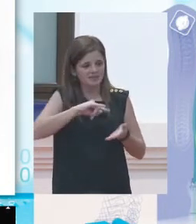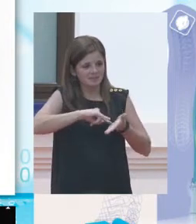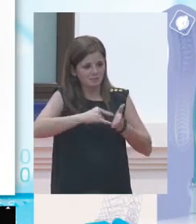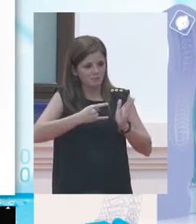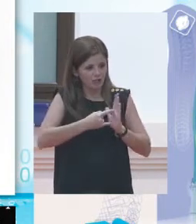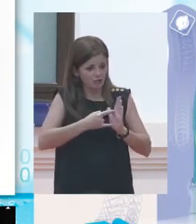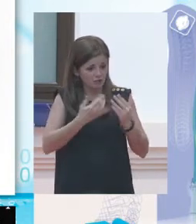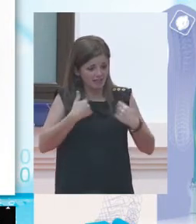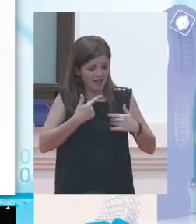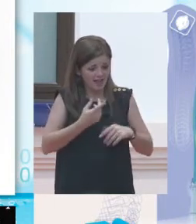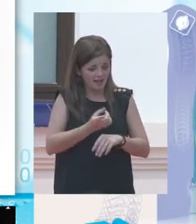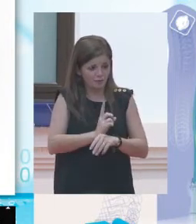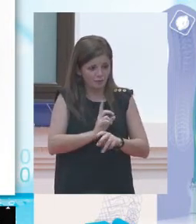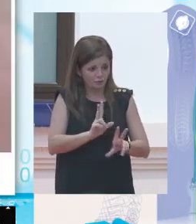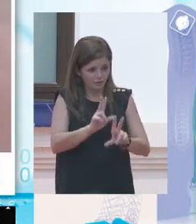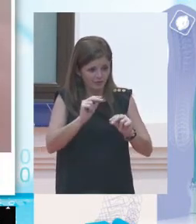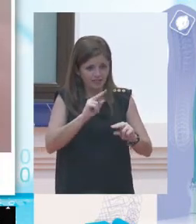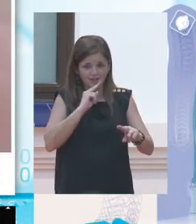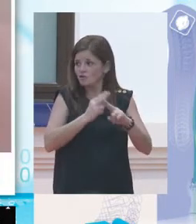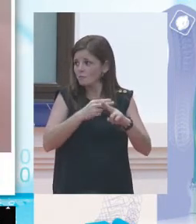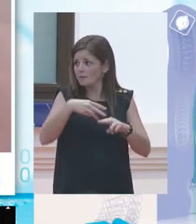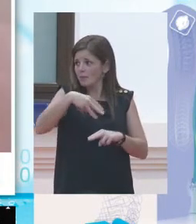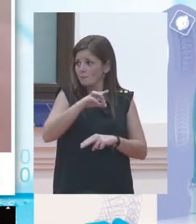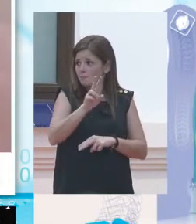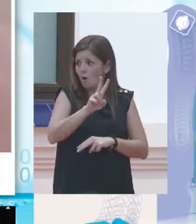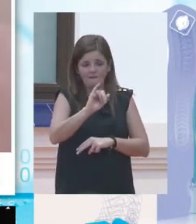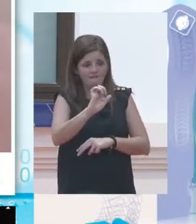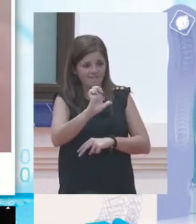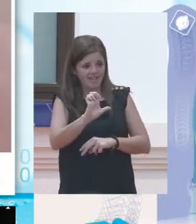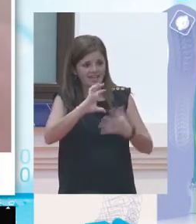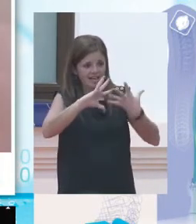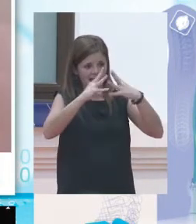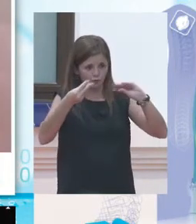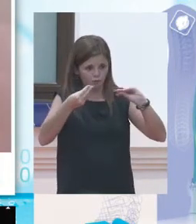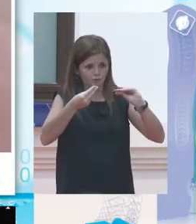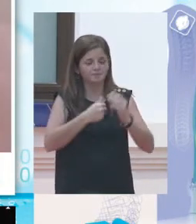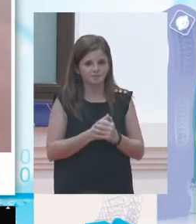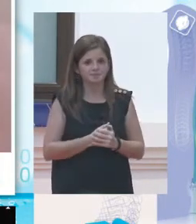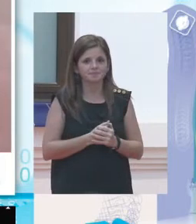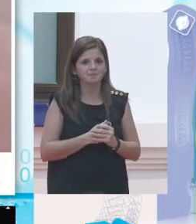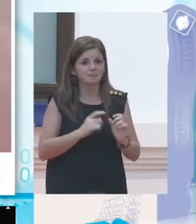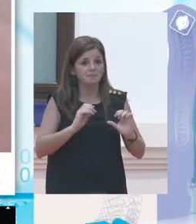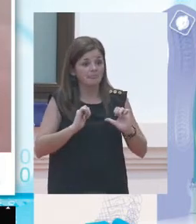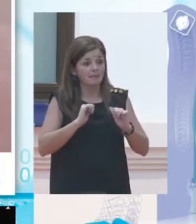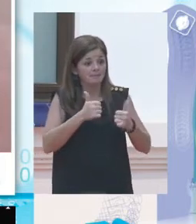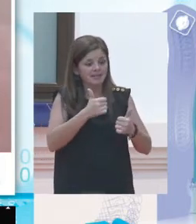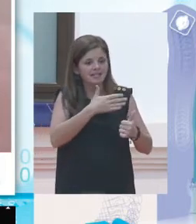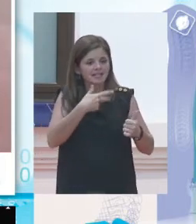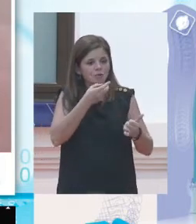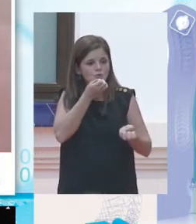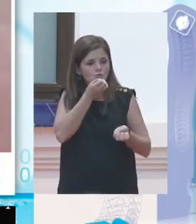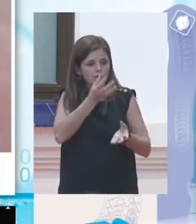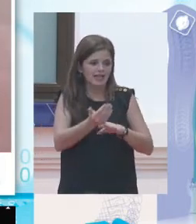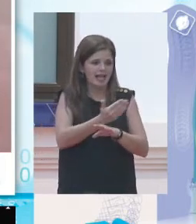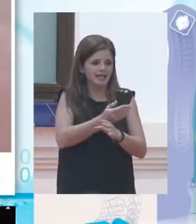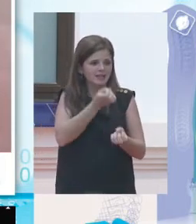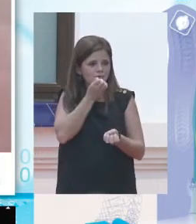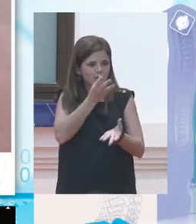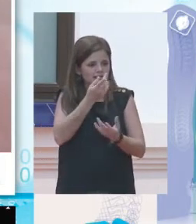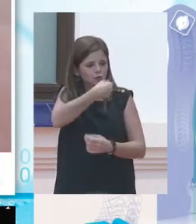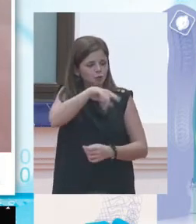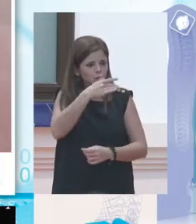estamos finalizando, el proyecto MobiCloud. Antes de nada sí que me gustaría contaros un poquito quiénes somos nosotros.